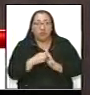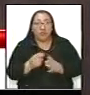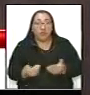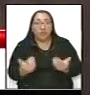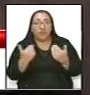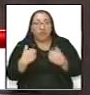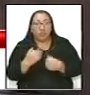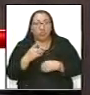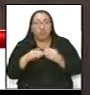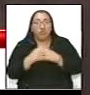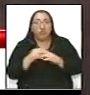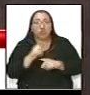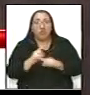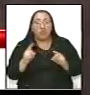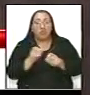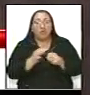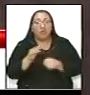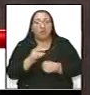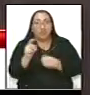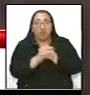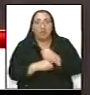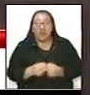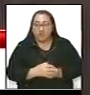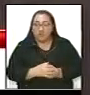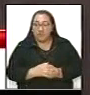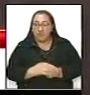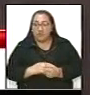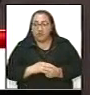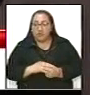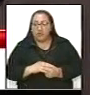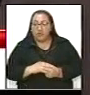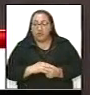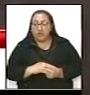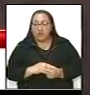provenientes de los distintos departamentos del país. Mi duda es...